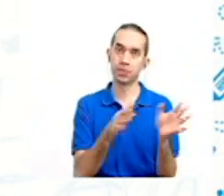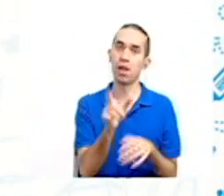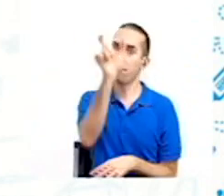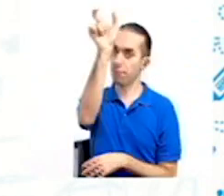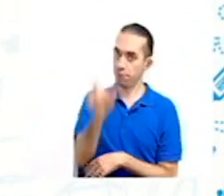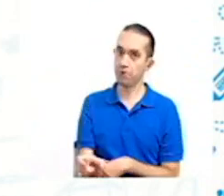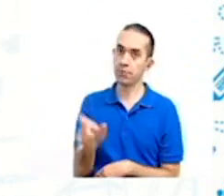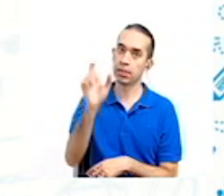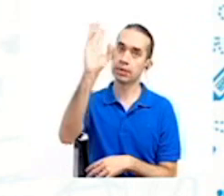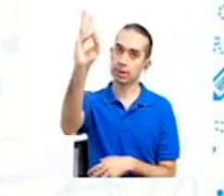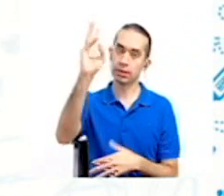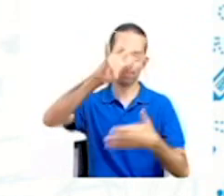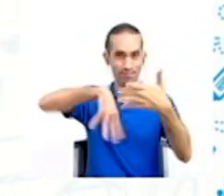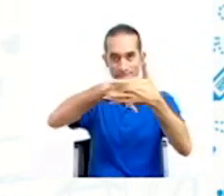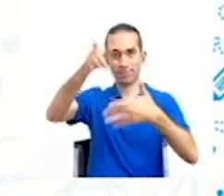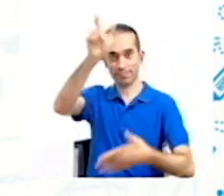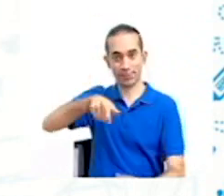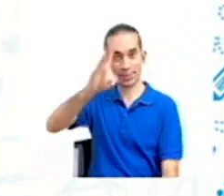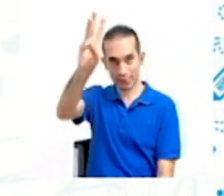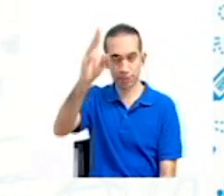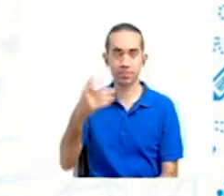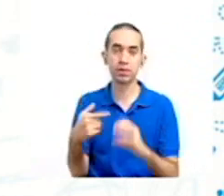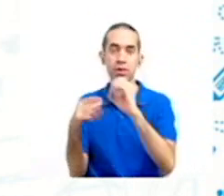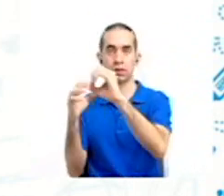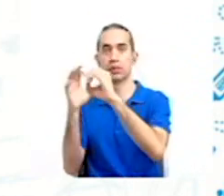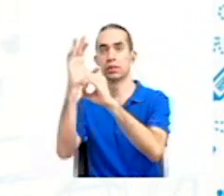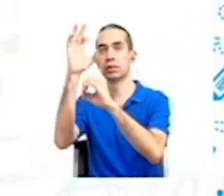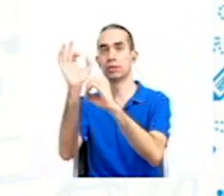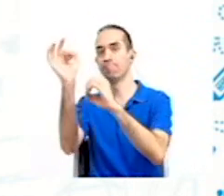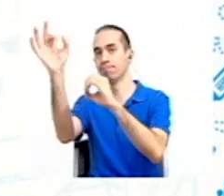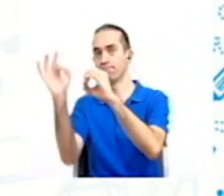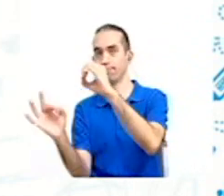6, va a tener 6 electrones de valencia.